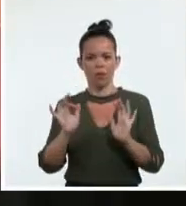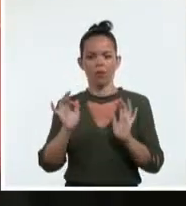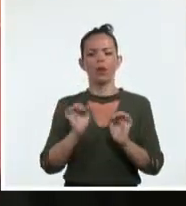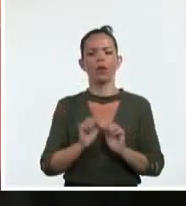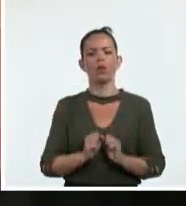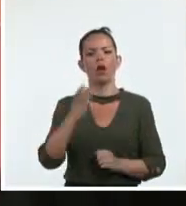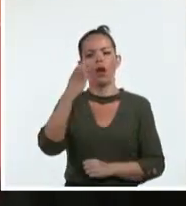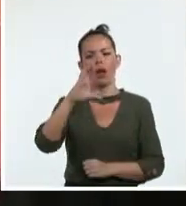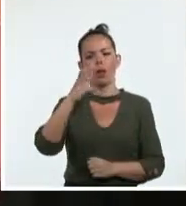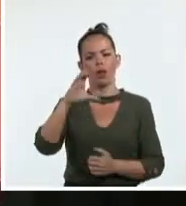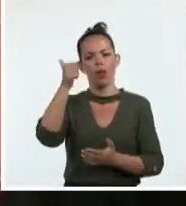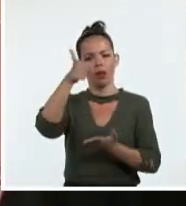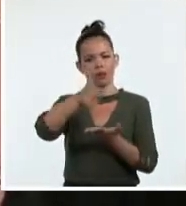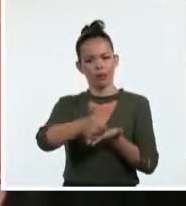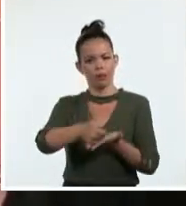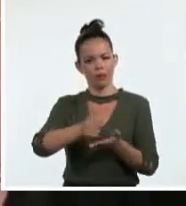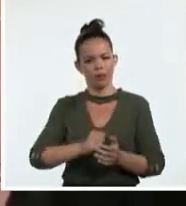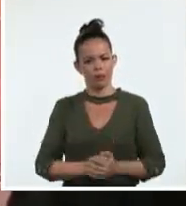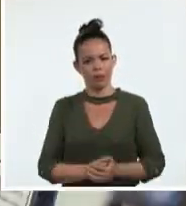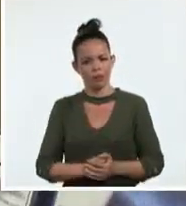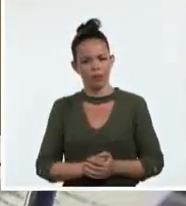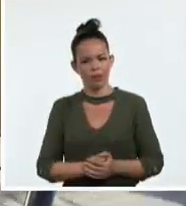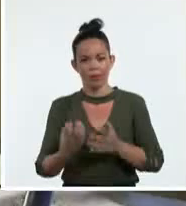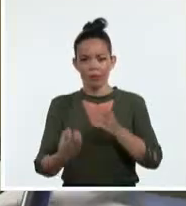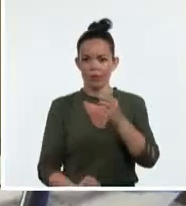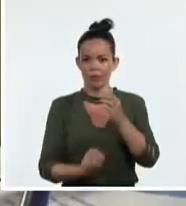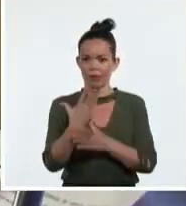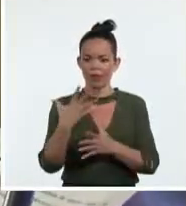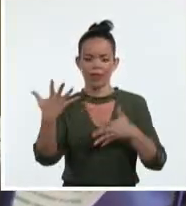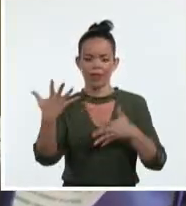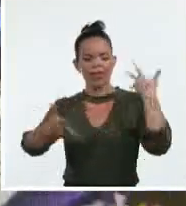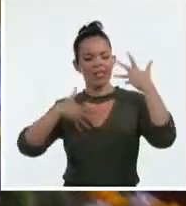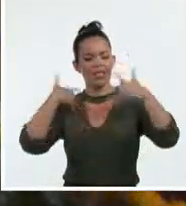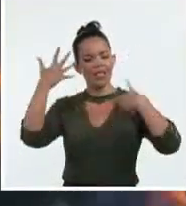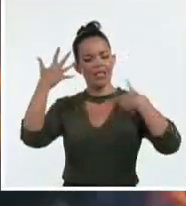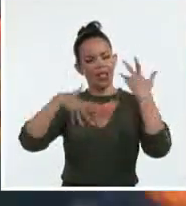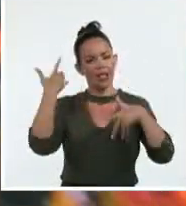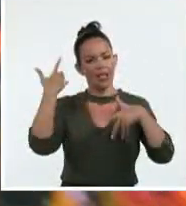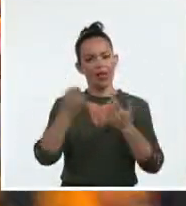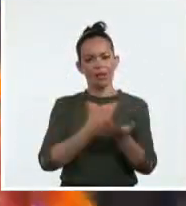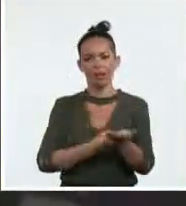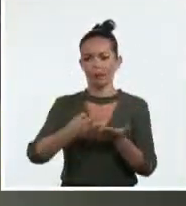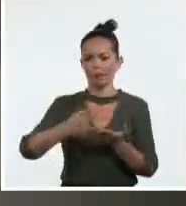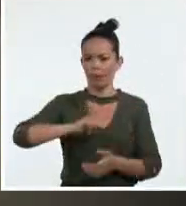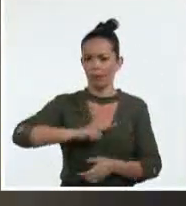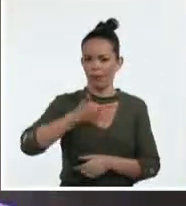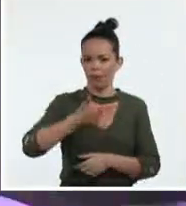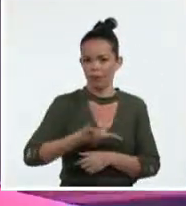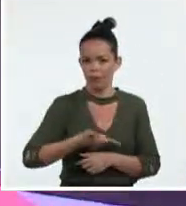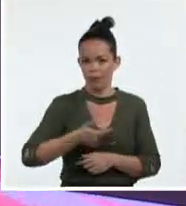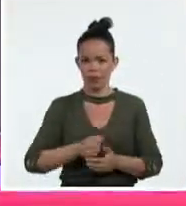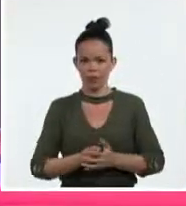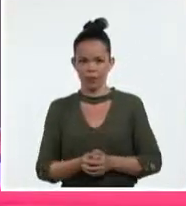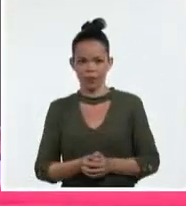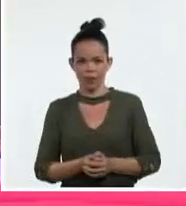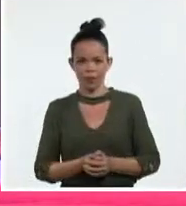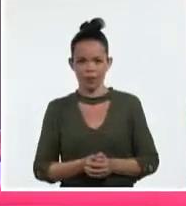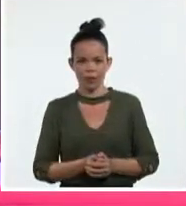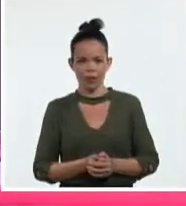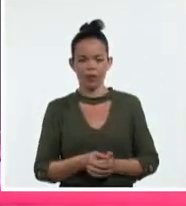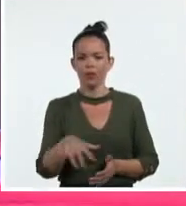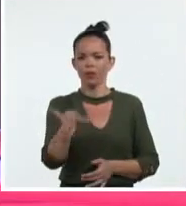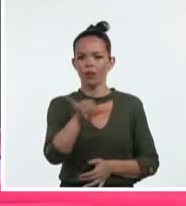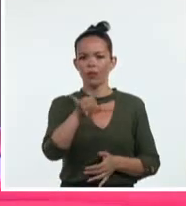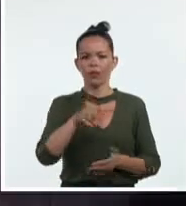Camagüey. Por el aniversario, sus pobladores celebran la Semana de la Cultura. Con la lectura del bando desde los balcones del gobierno,